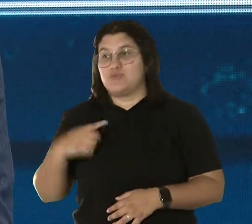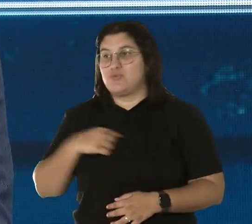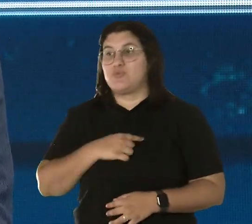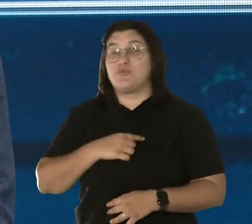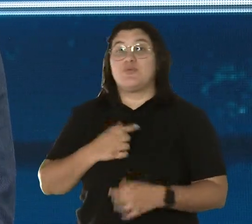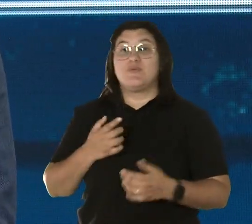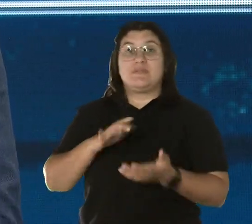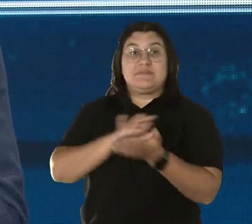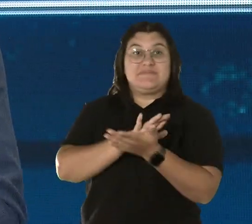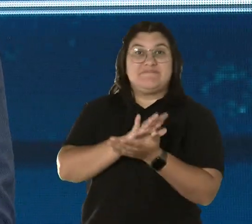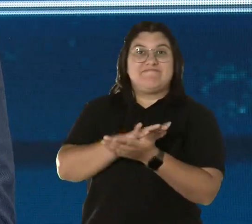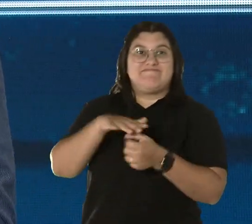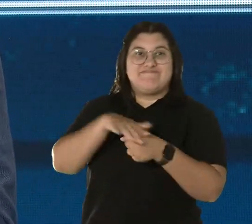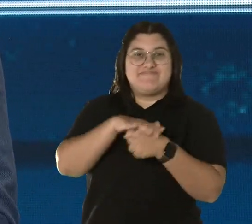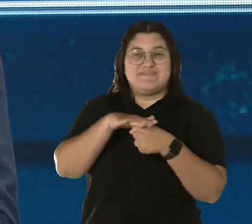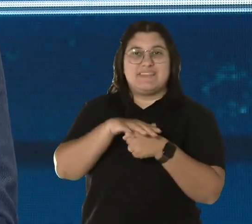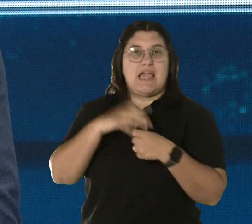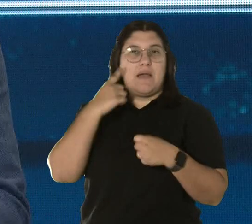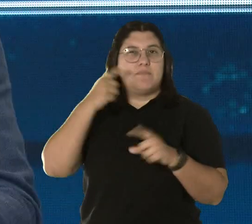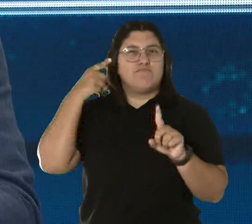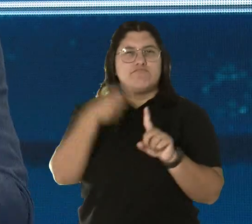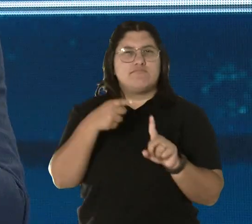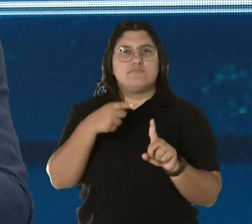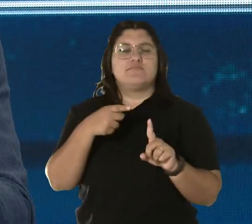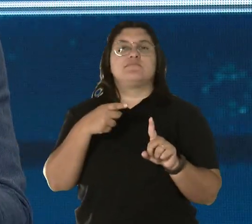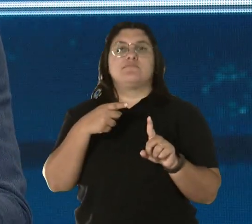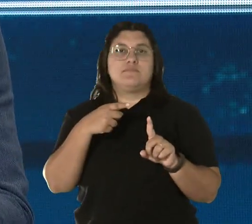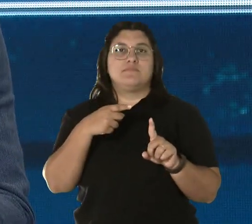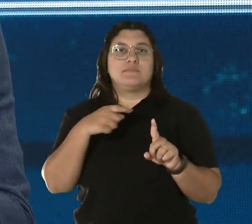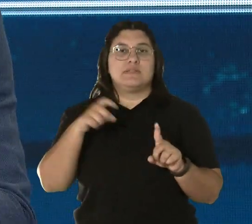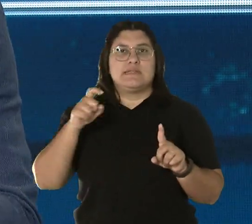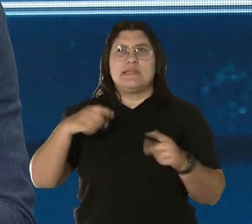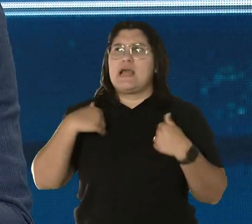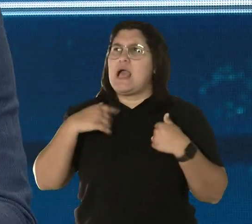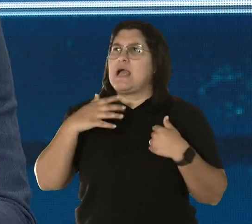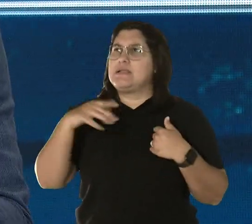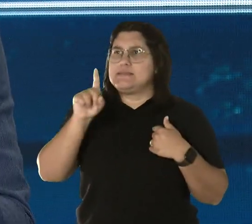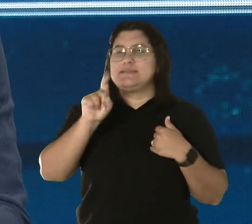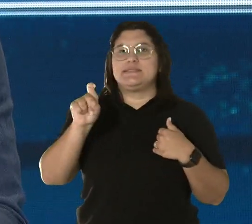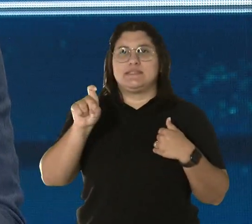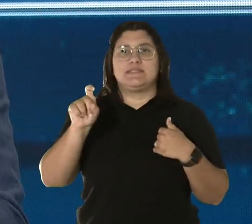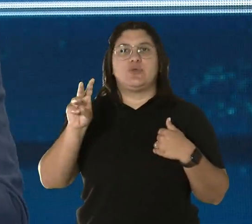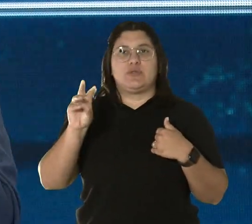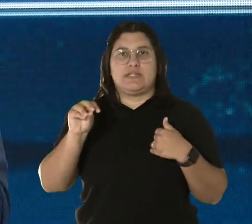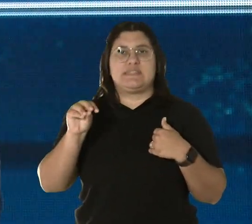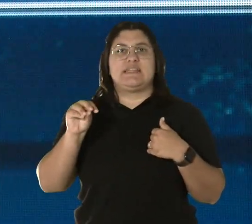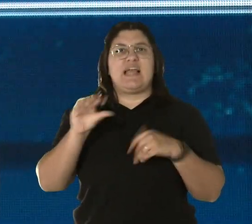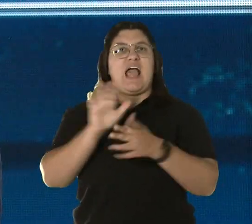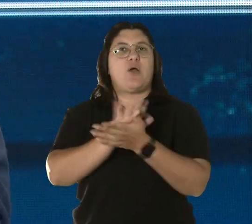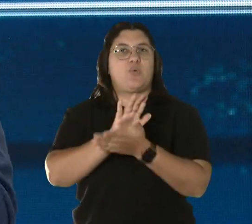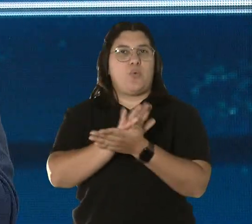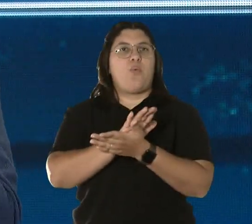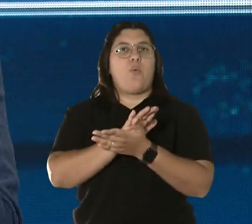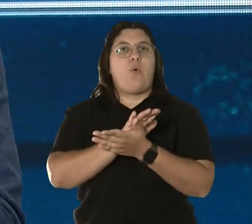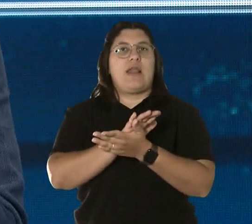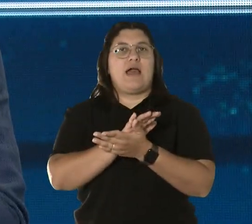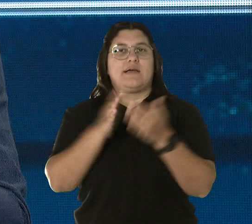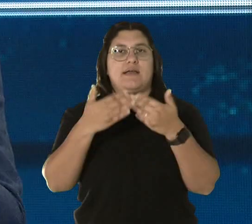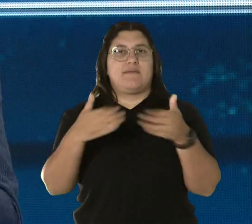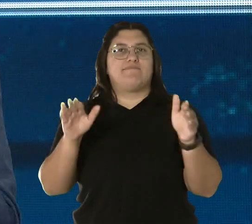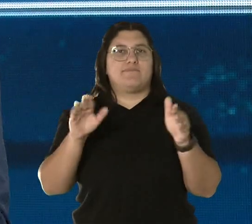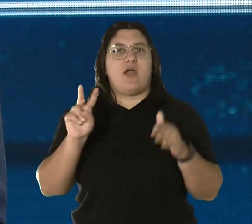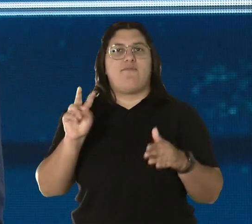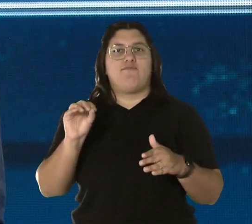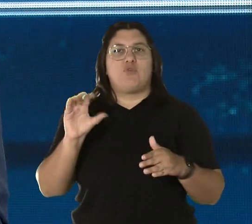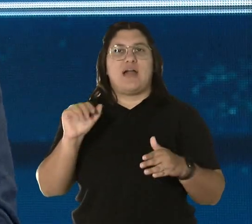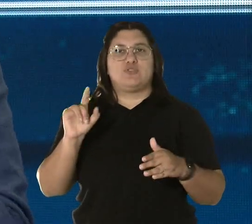Educativa Azores y el propósito es, identificamos para empezar, aquí hay 160 escuelas vocacionales, de las 160, 50